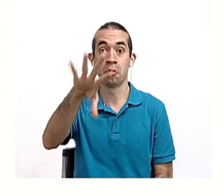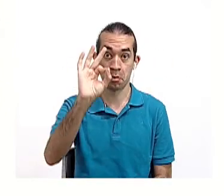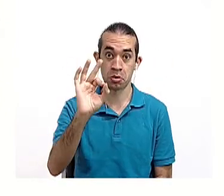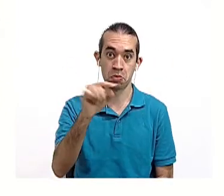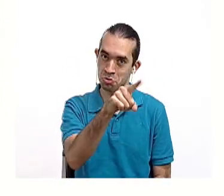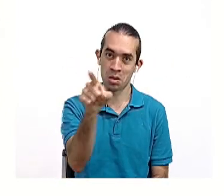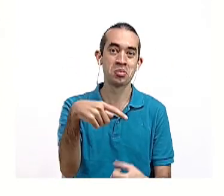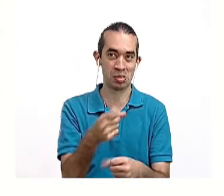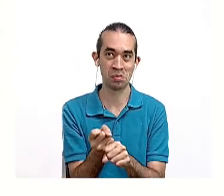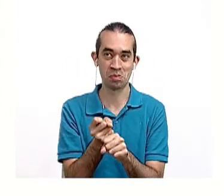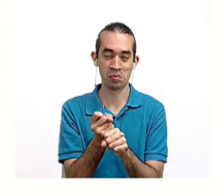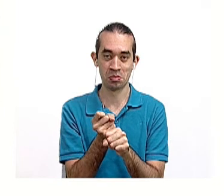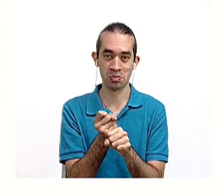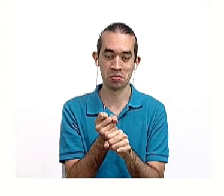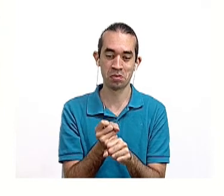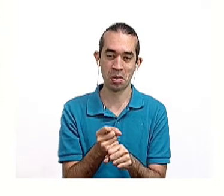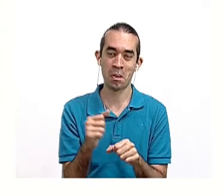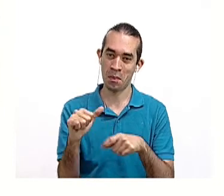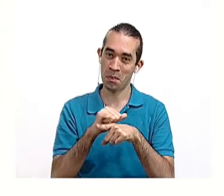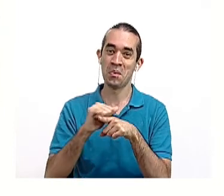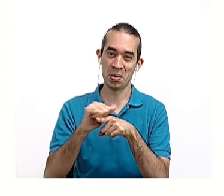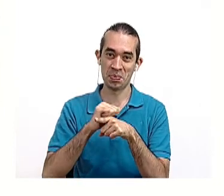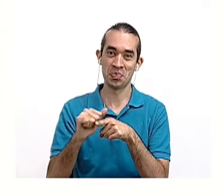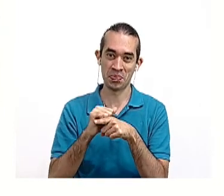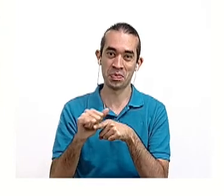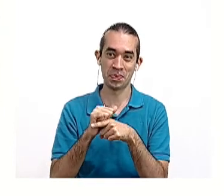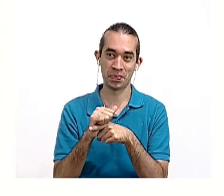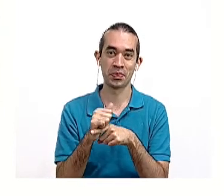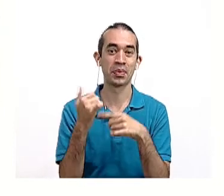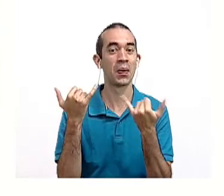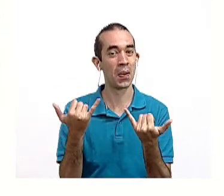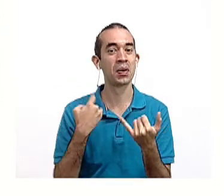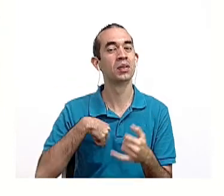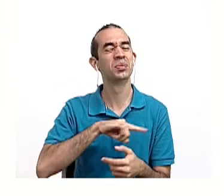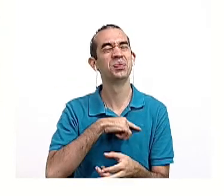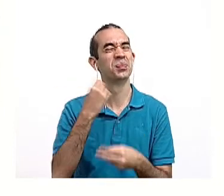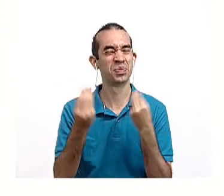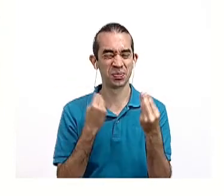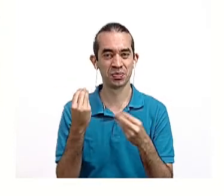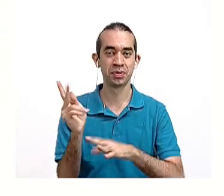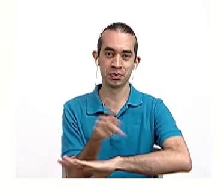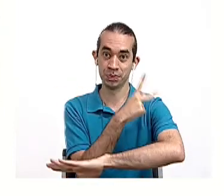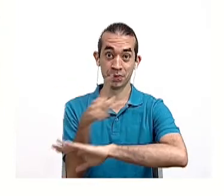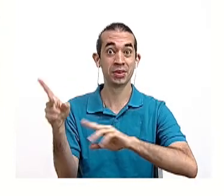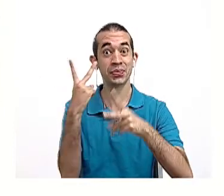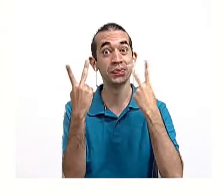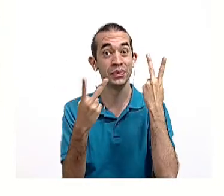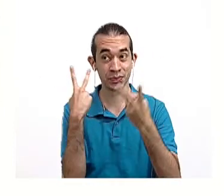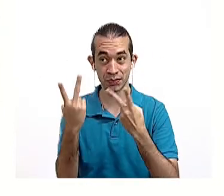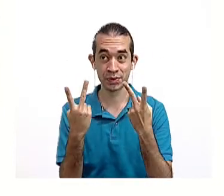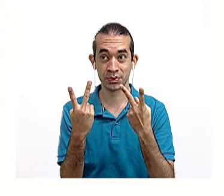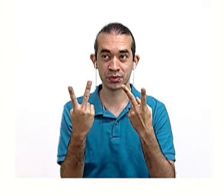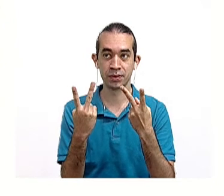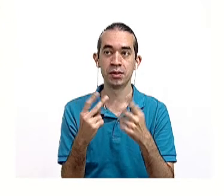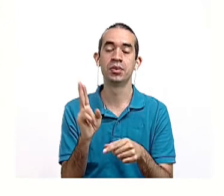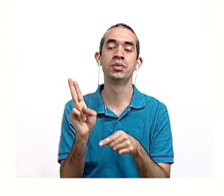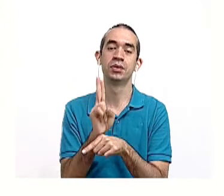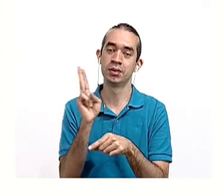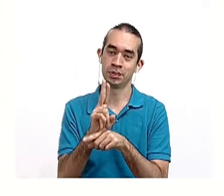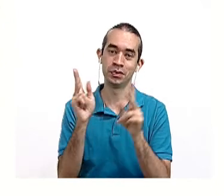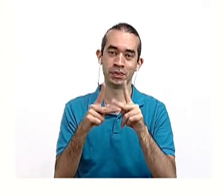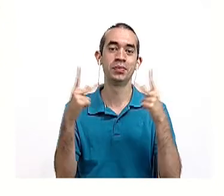hacer eso. Esa va a ser nuestra práctica. Vamos a elaborar poesía visual y por eso utilizaremos el